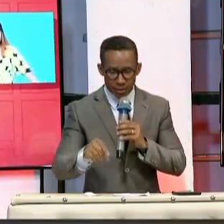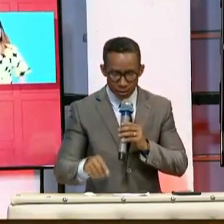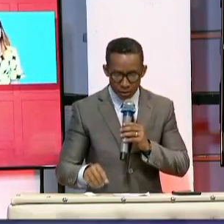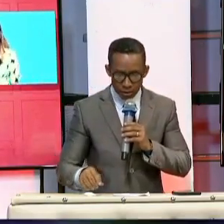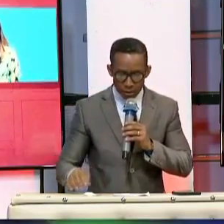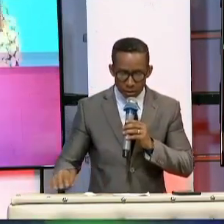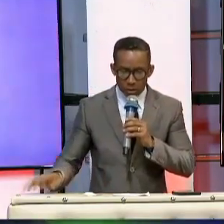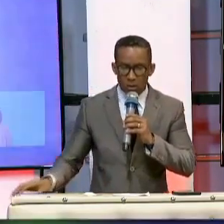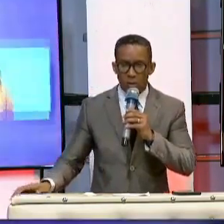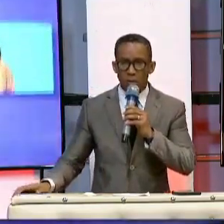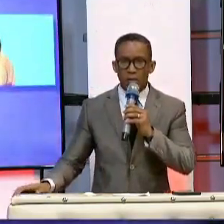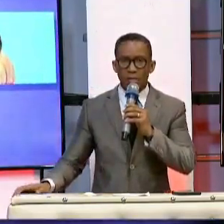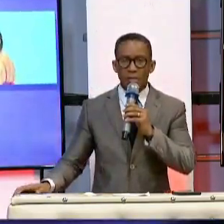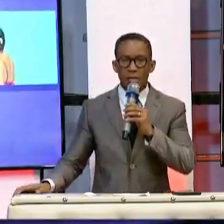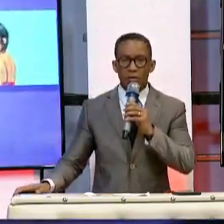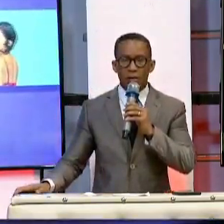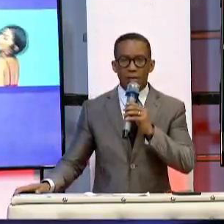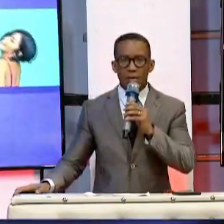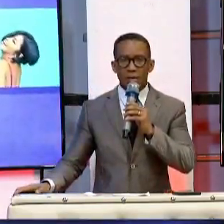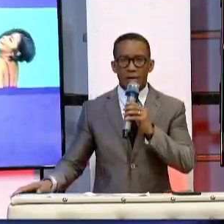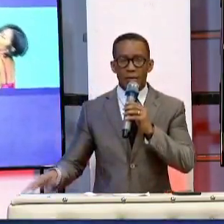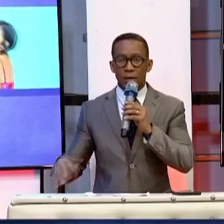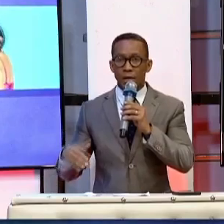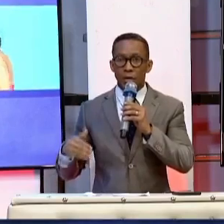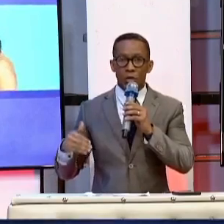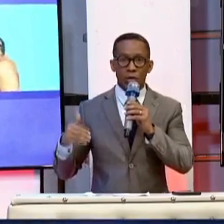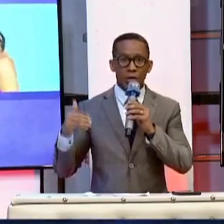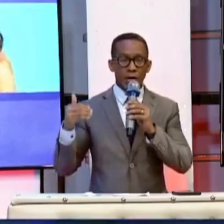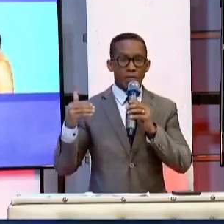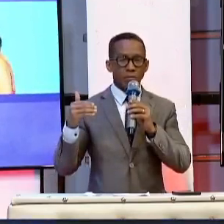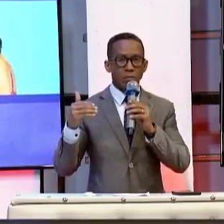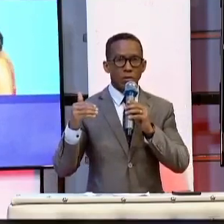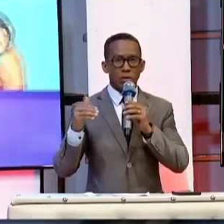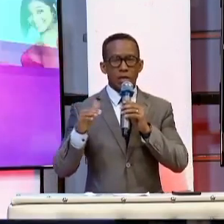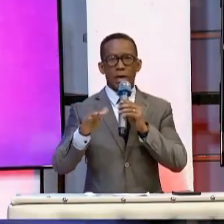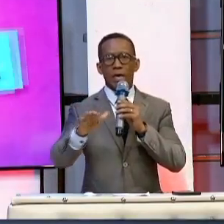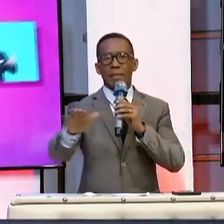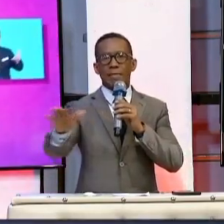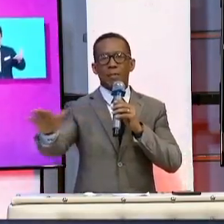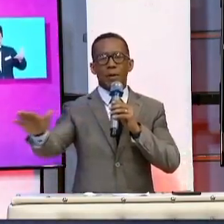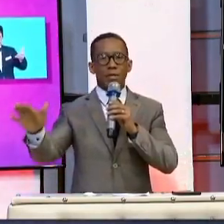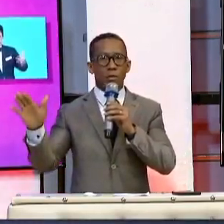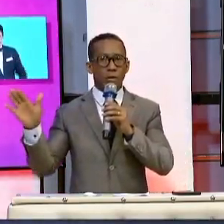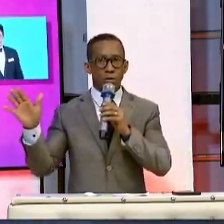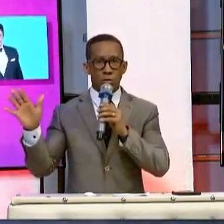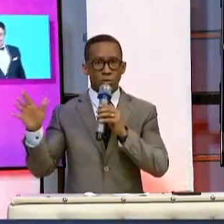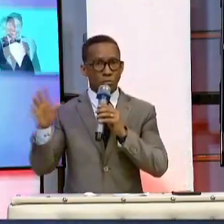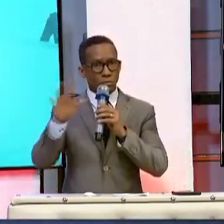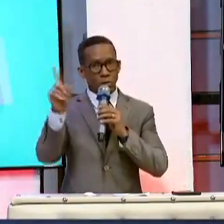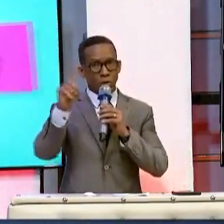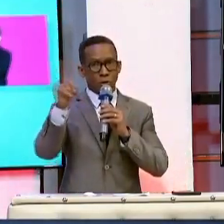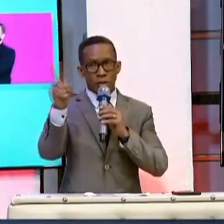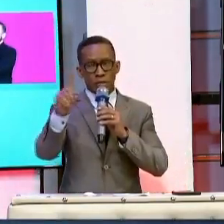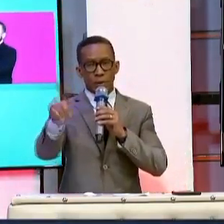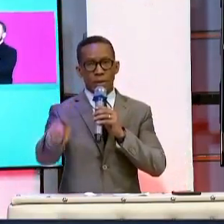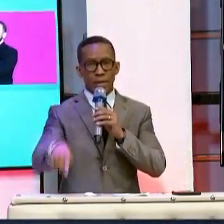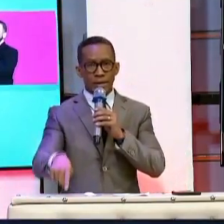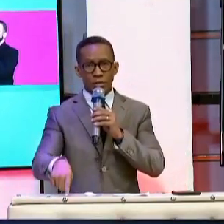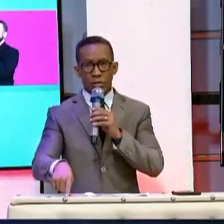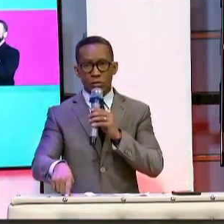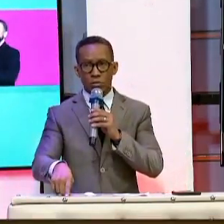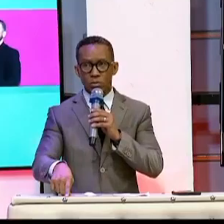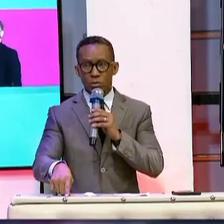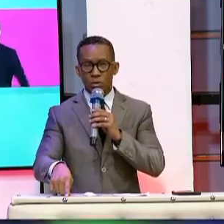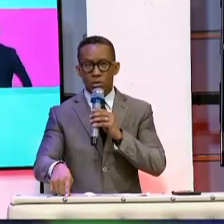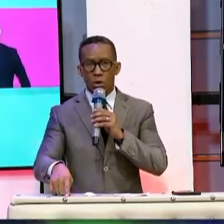Vega y está siendo maltratada. No es que yo diga que hay que pasar por alto esto, ¿no? No, no, no, que se permita